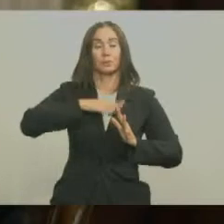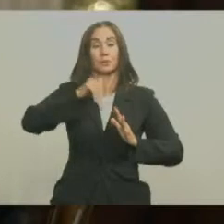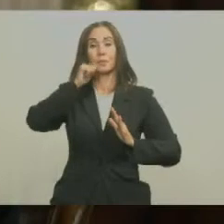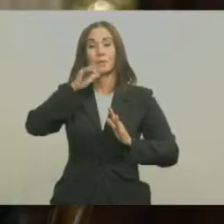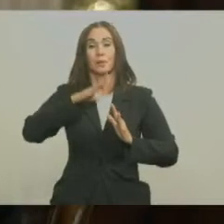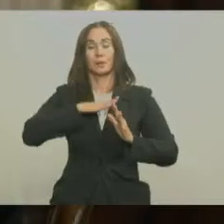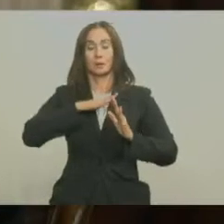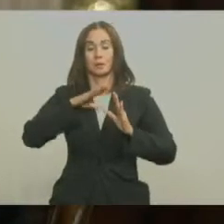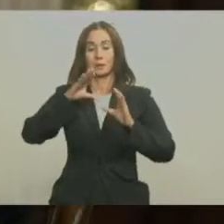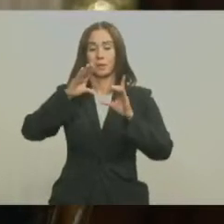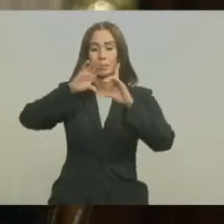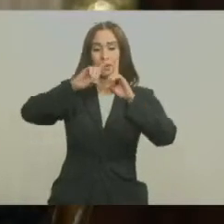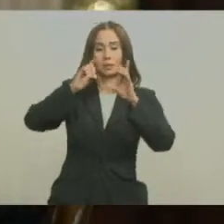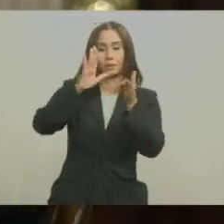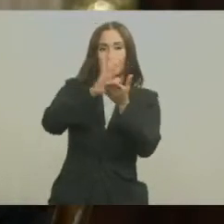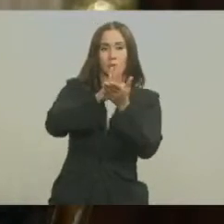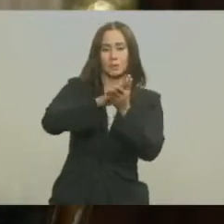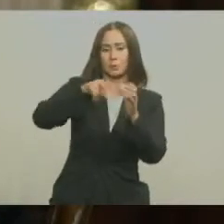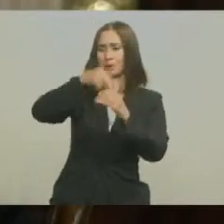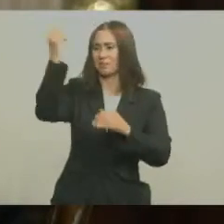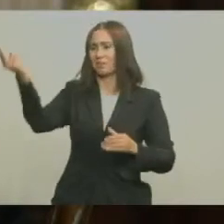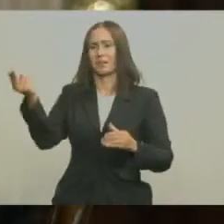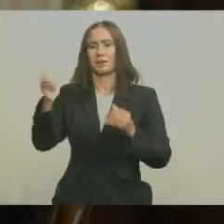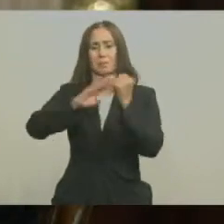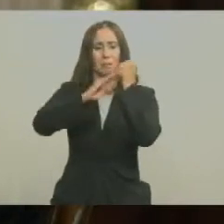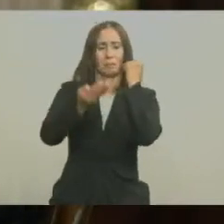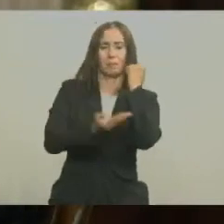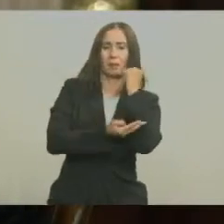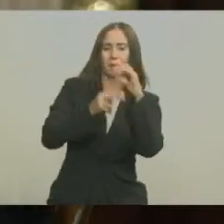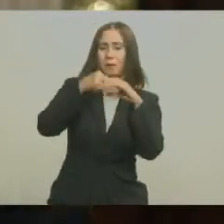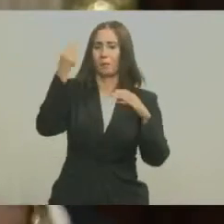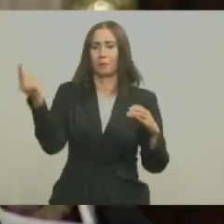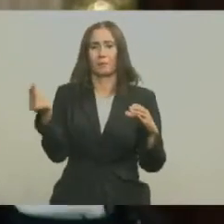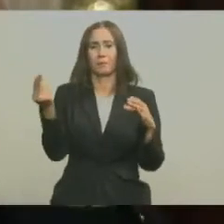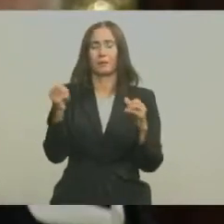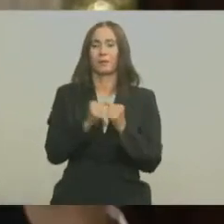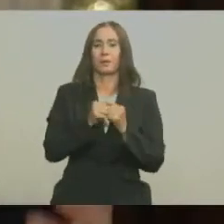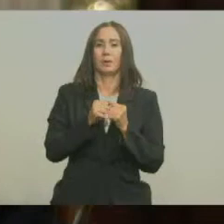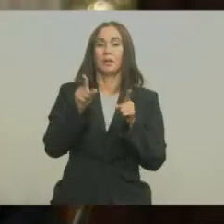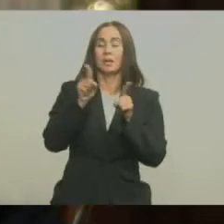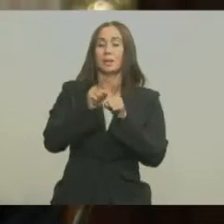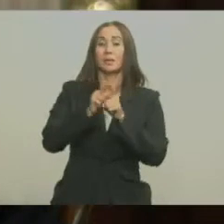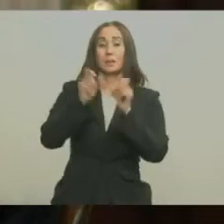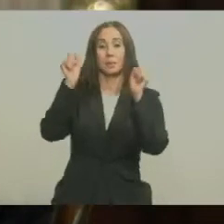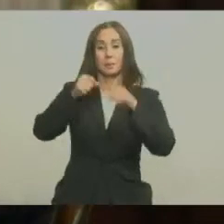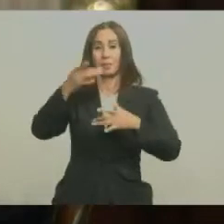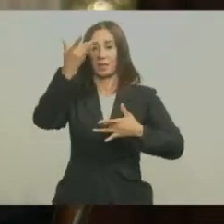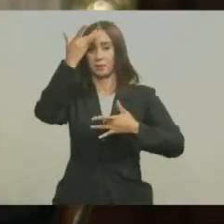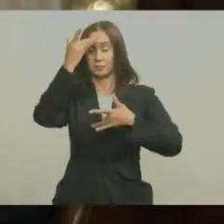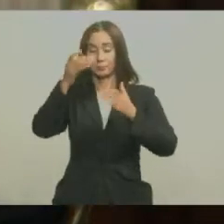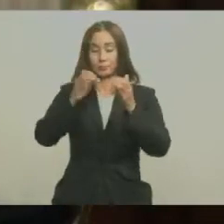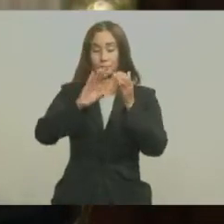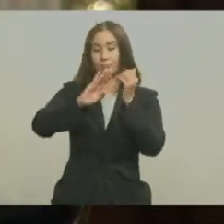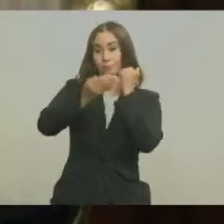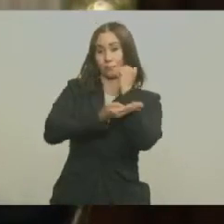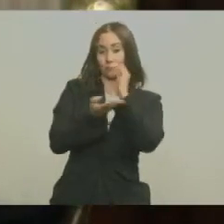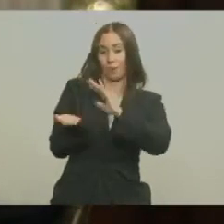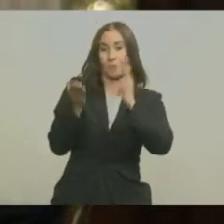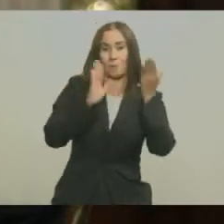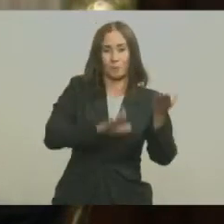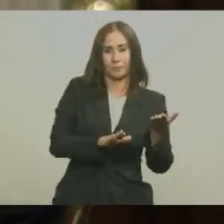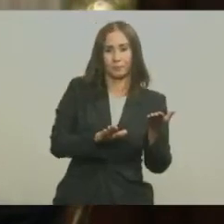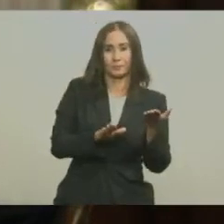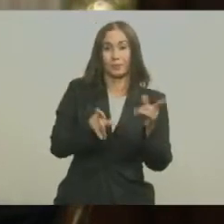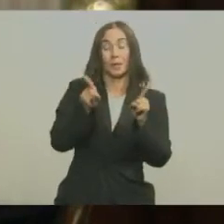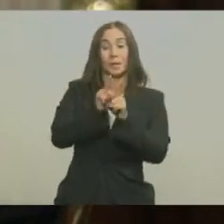del sistema educativo, tengan embarazos tempranos, tengan mayor riesgo de mortalidad materna, sean víctimas